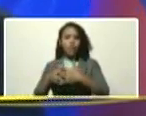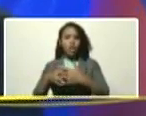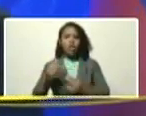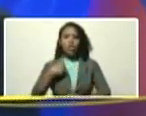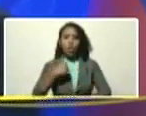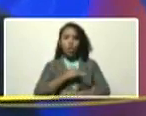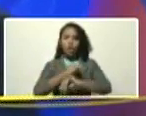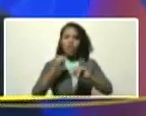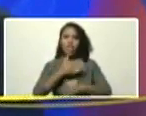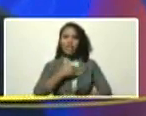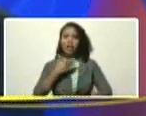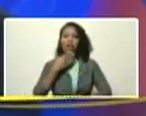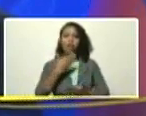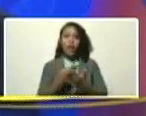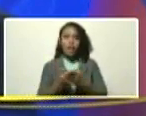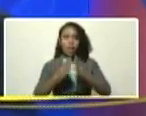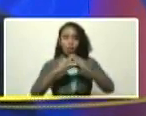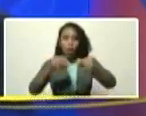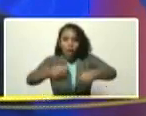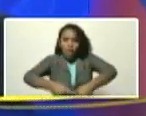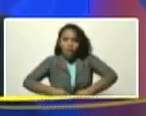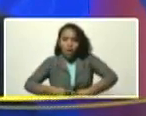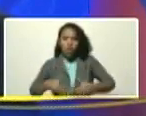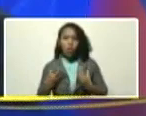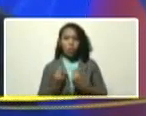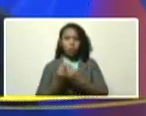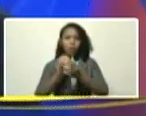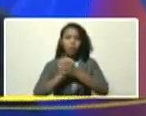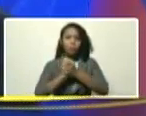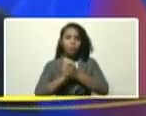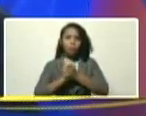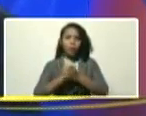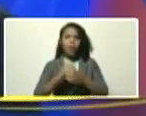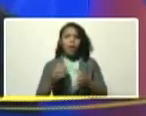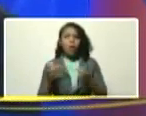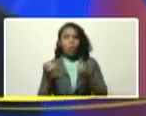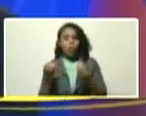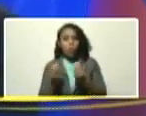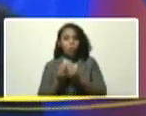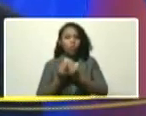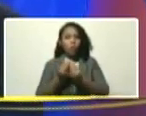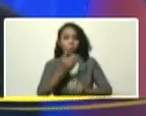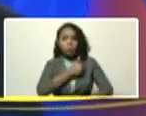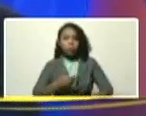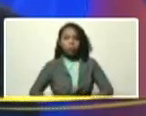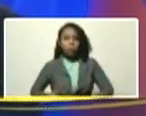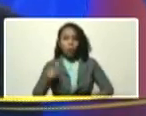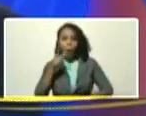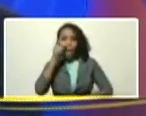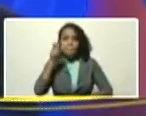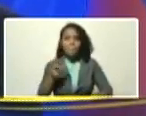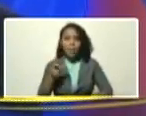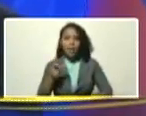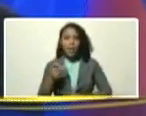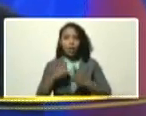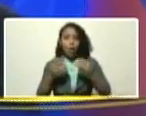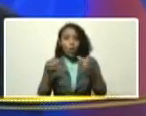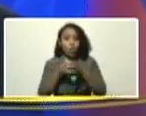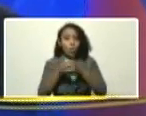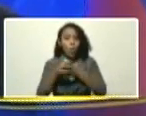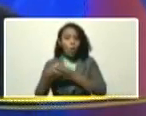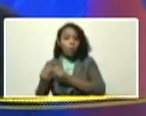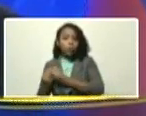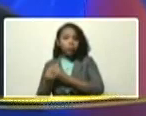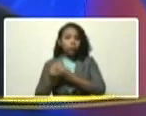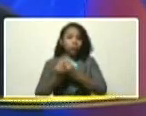finalmente todo el esfuerzo del compañero copresidente Yuri Ivanovich Borisov y toda la delegación que lo